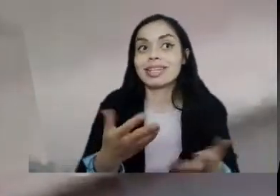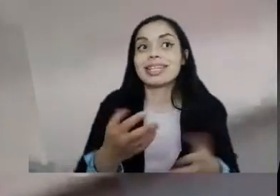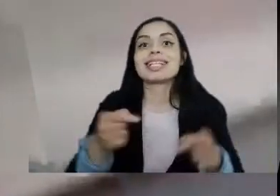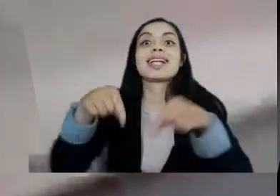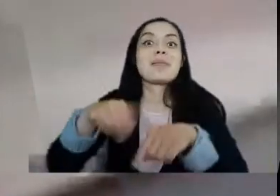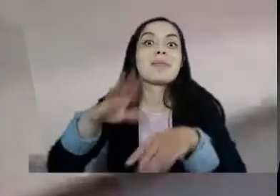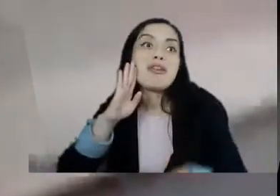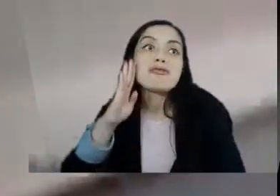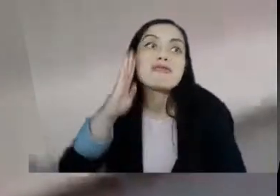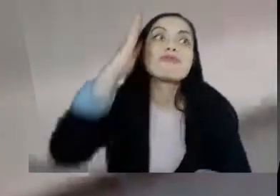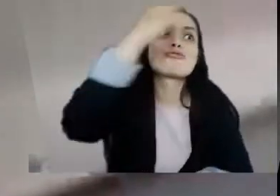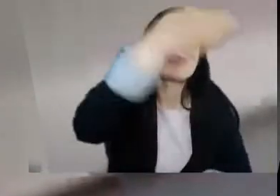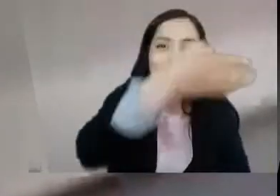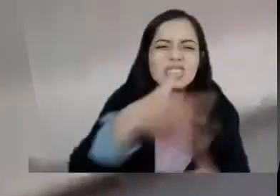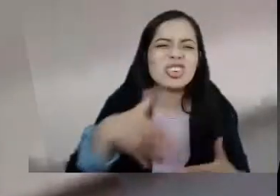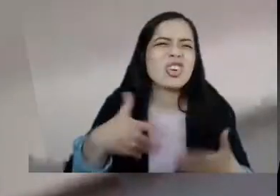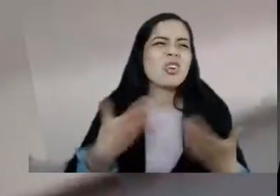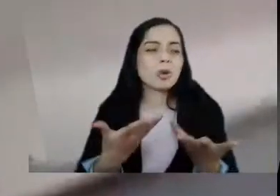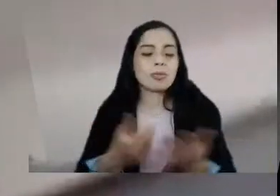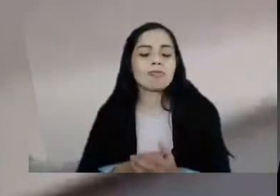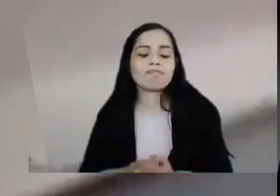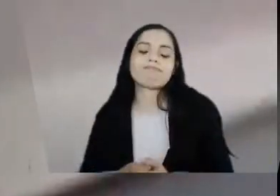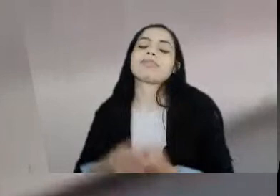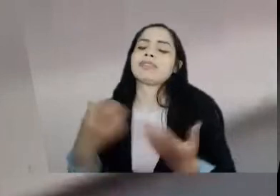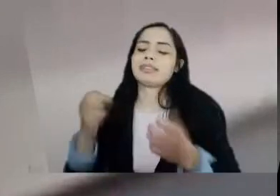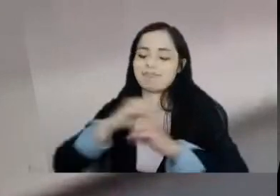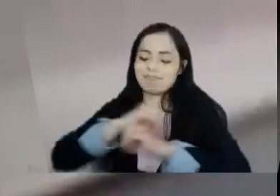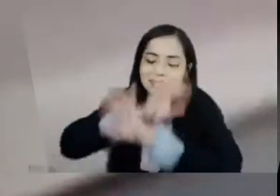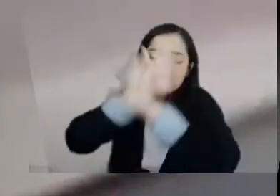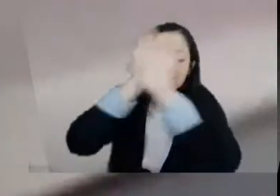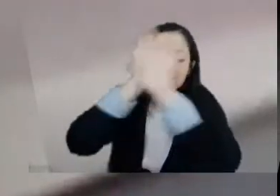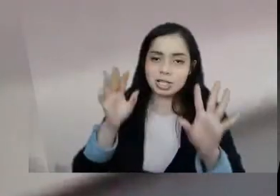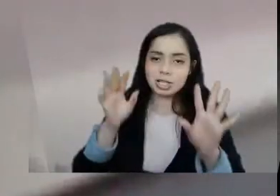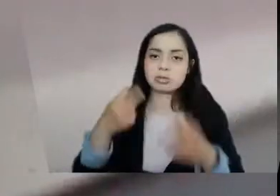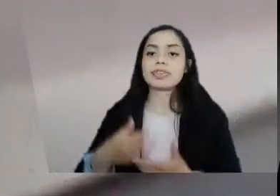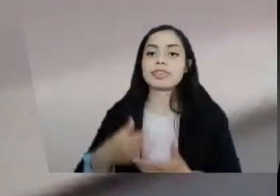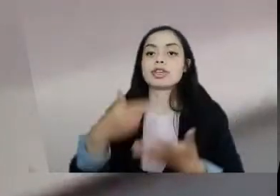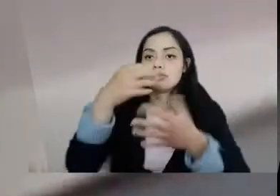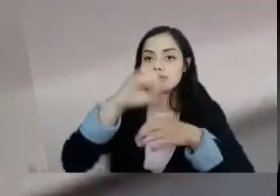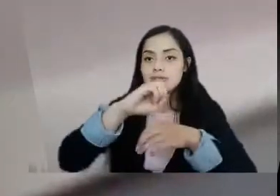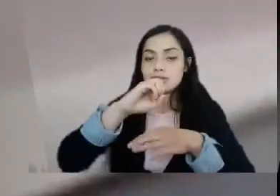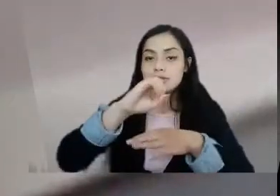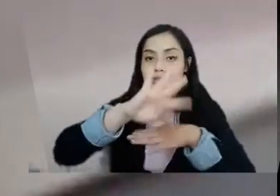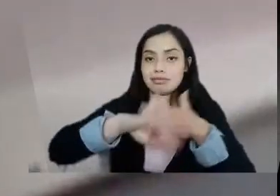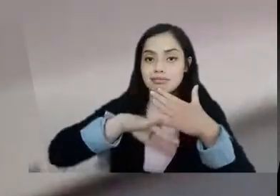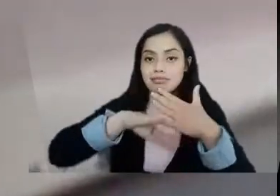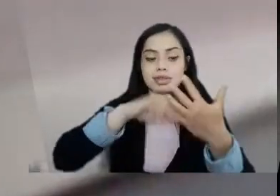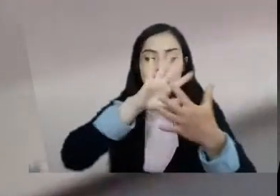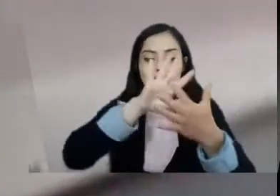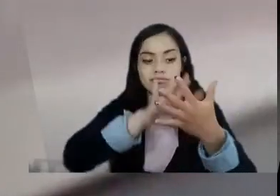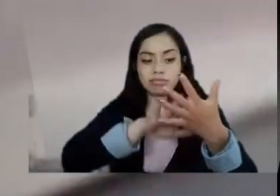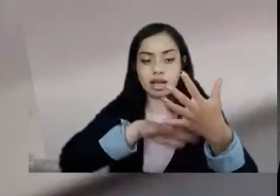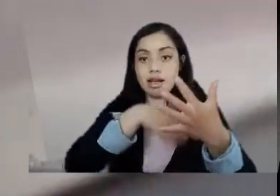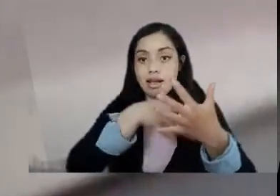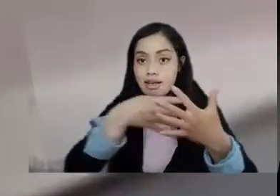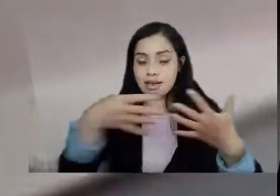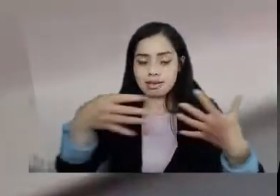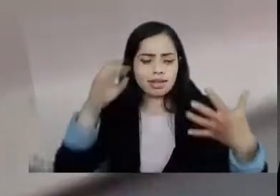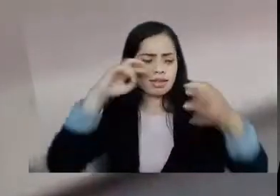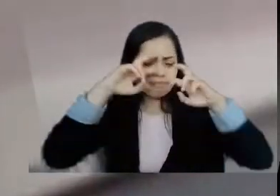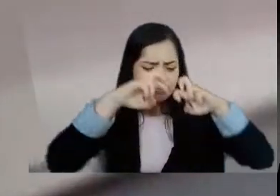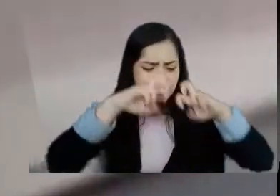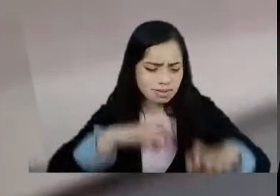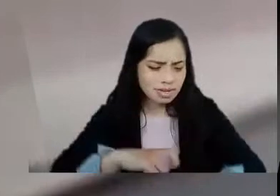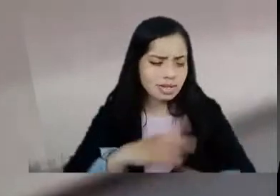desde luego, nuestra agenda de investigación, como biólogos interesados en temas de diversidad, está enmarcada en